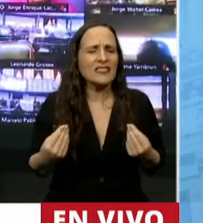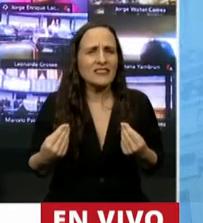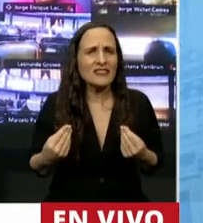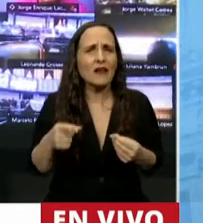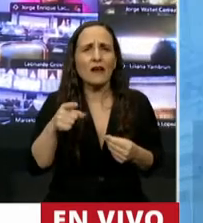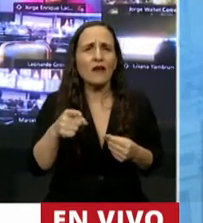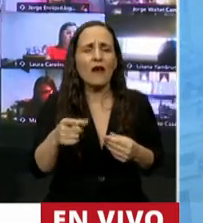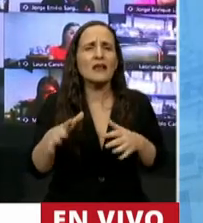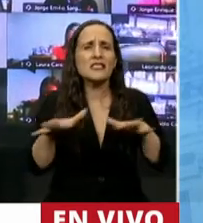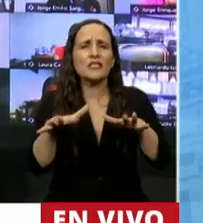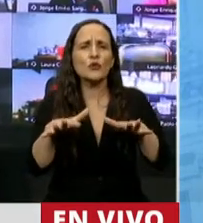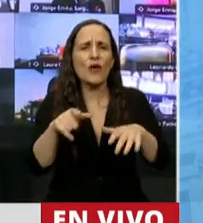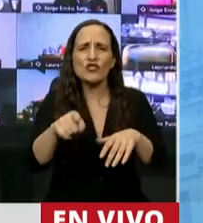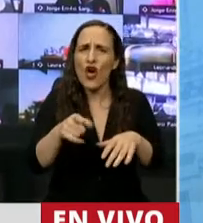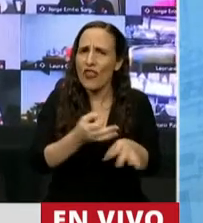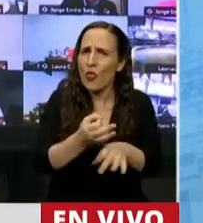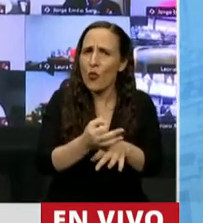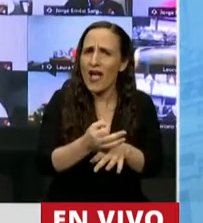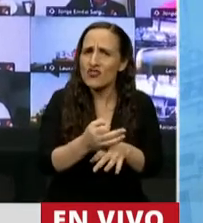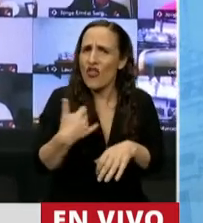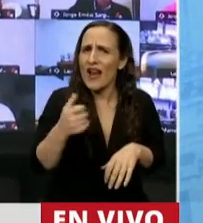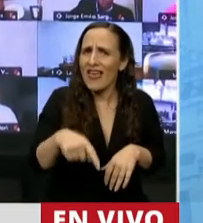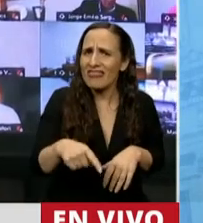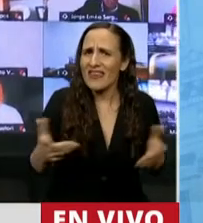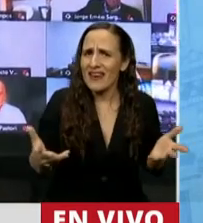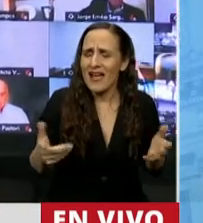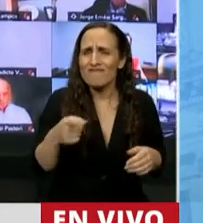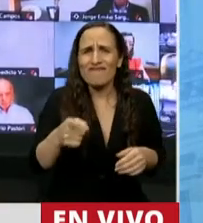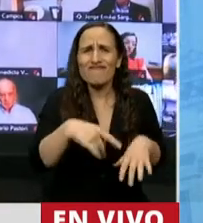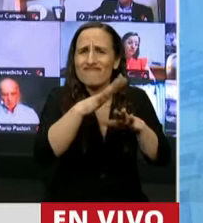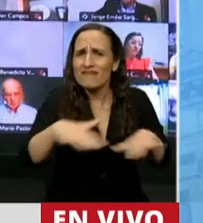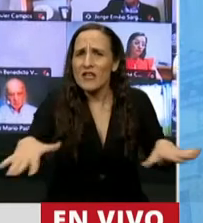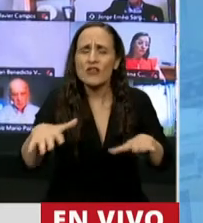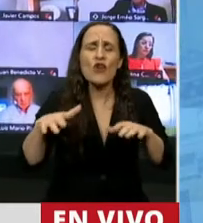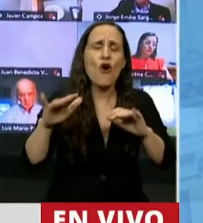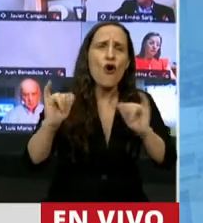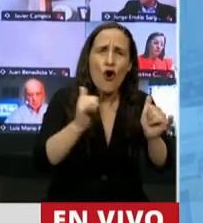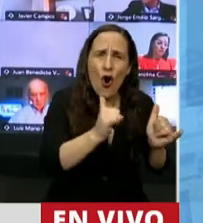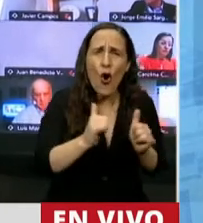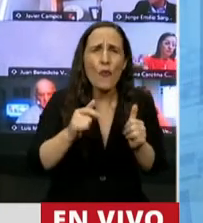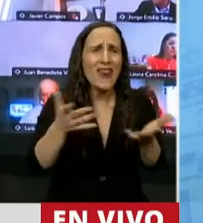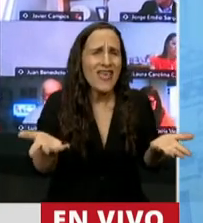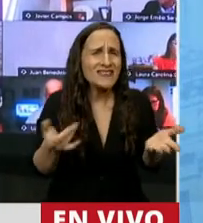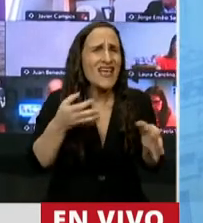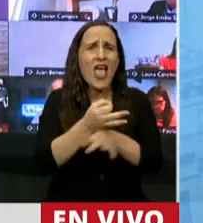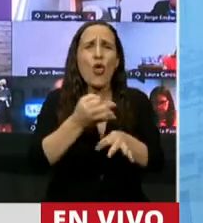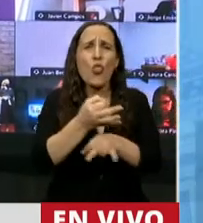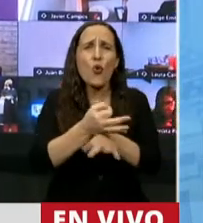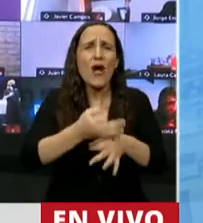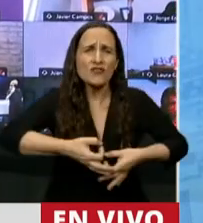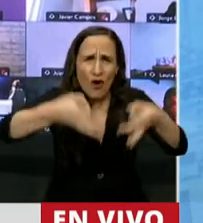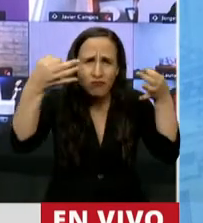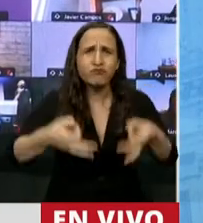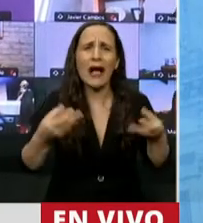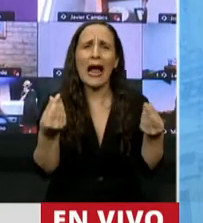estado actual de la educación argentina, con una innumerable cantidad de niños y jóvenes que no pudieron recibir una educación completa